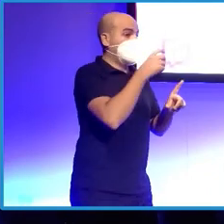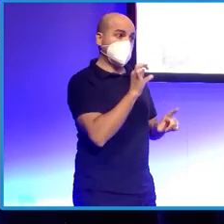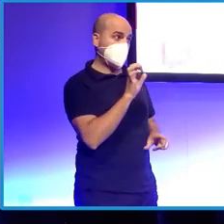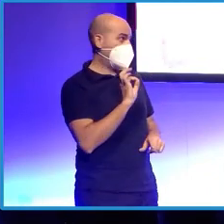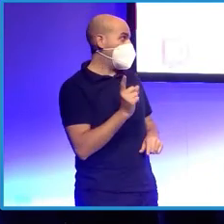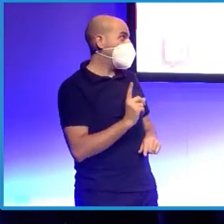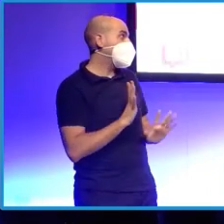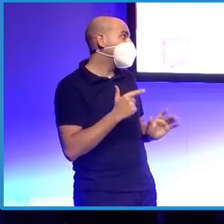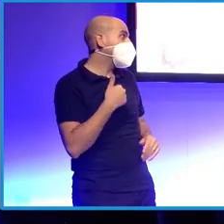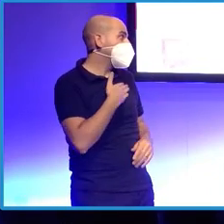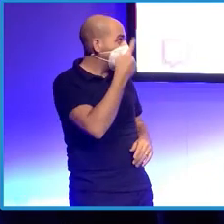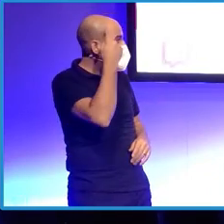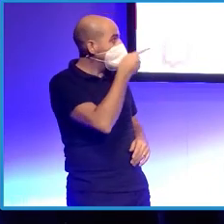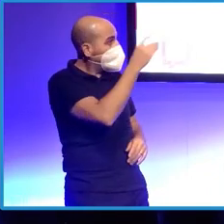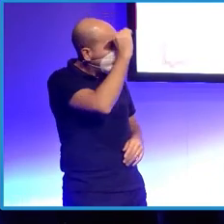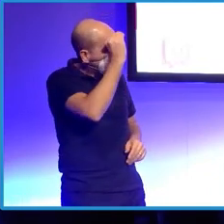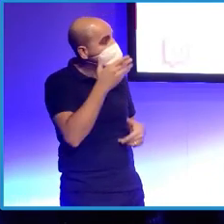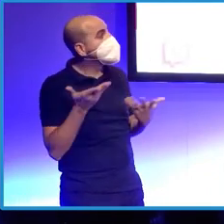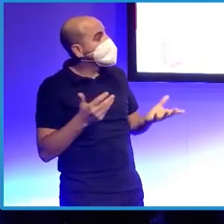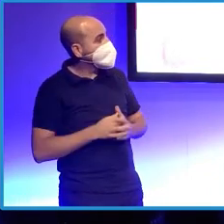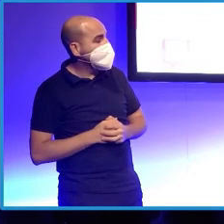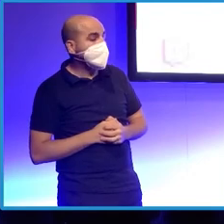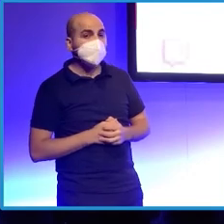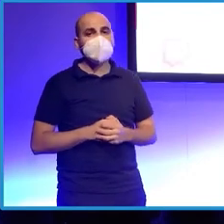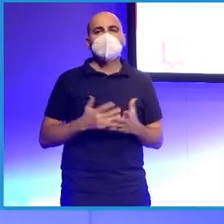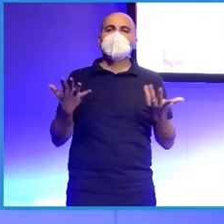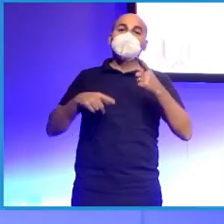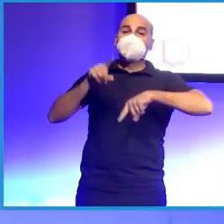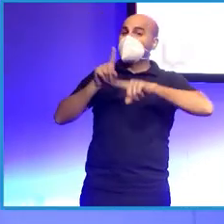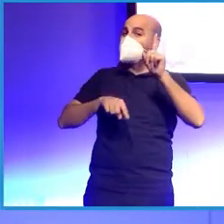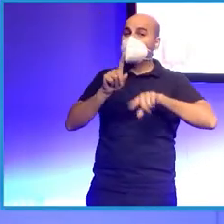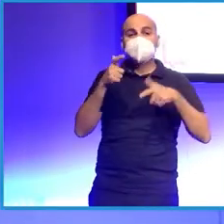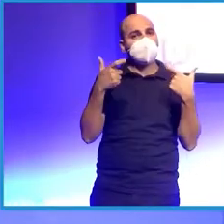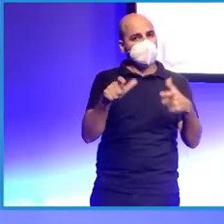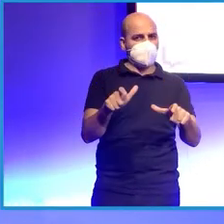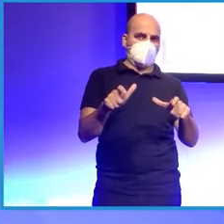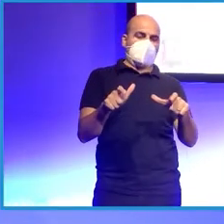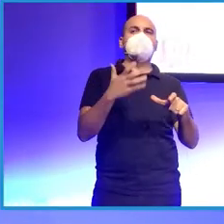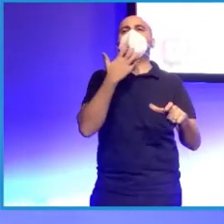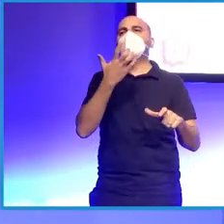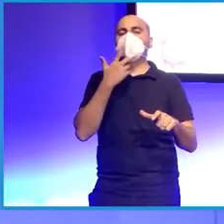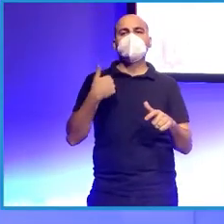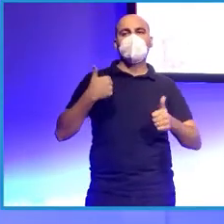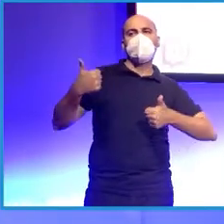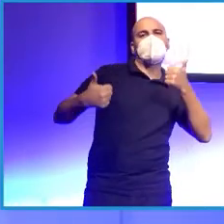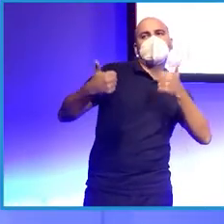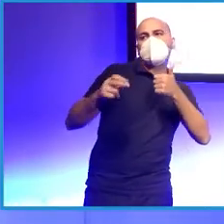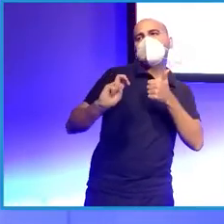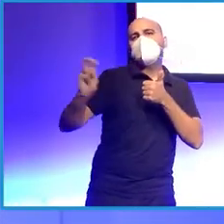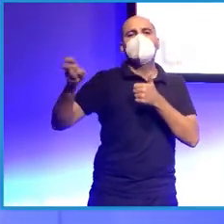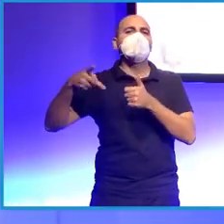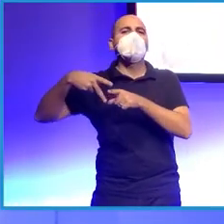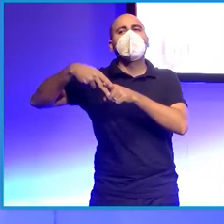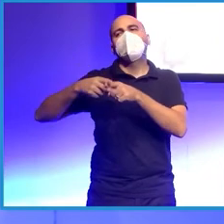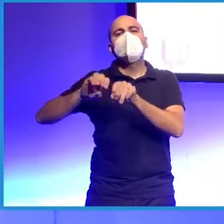que eras si haber aquí depende mucho del sector por ejemplo si voy a competir por fontaneros cuenca una ciudad pequeñita por